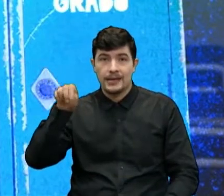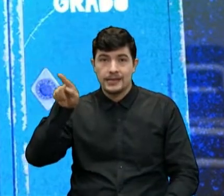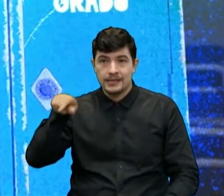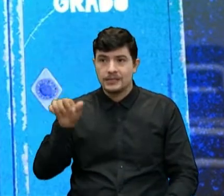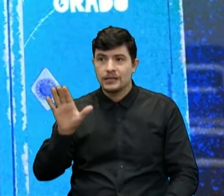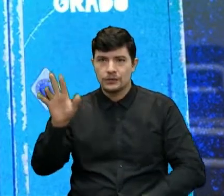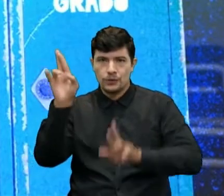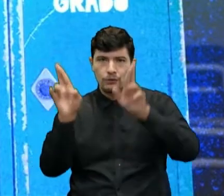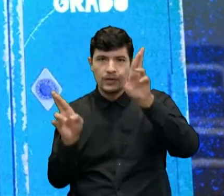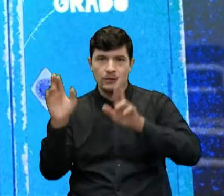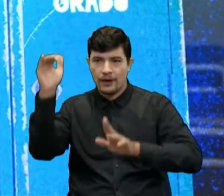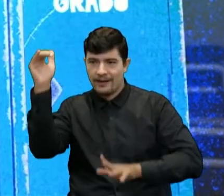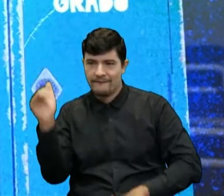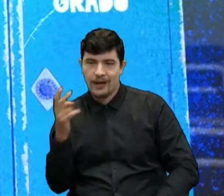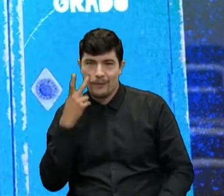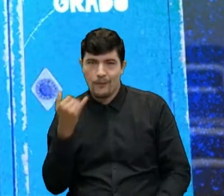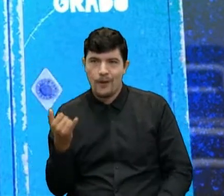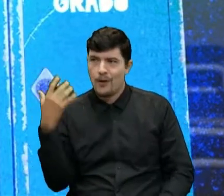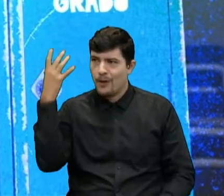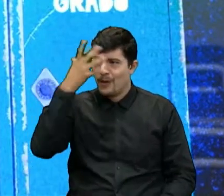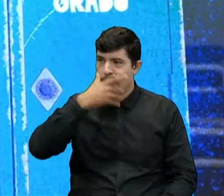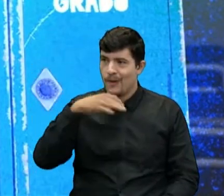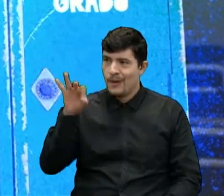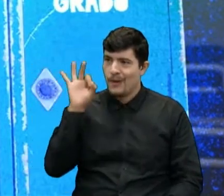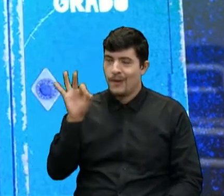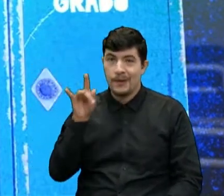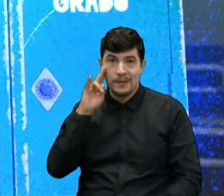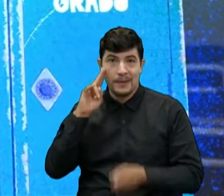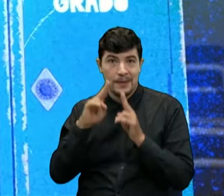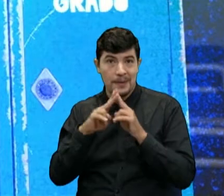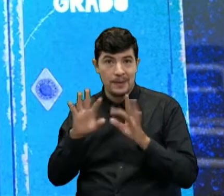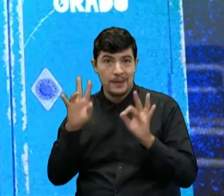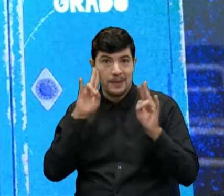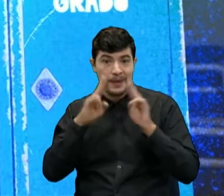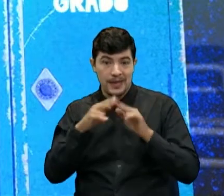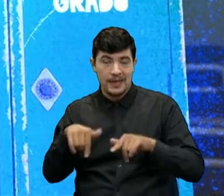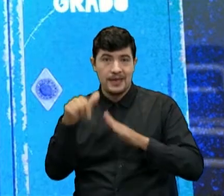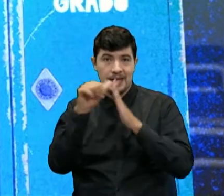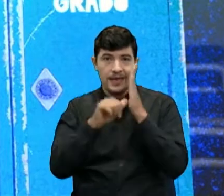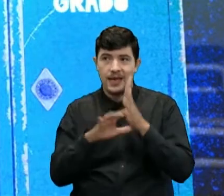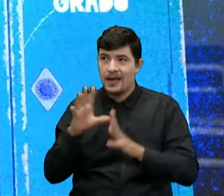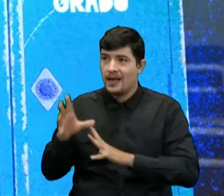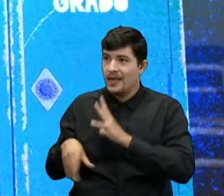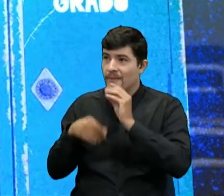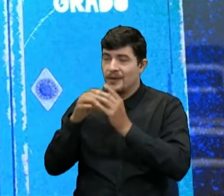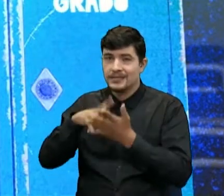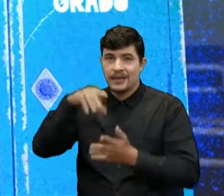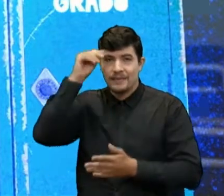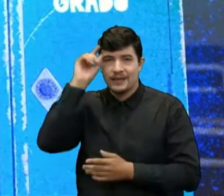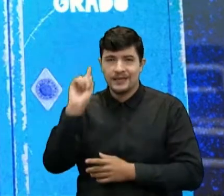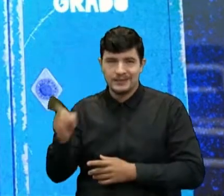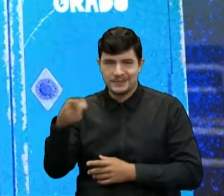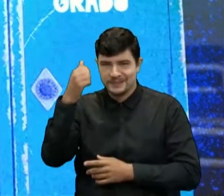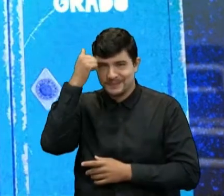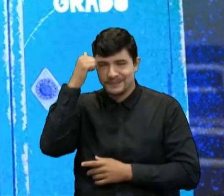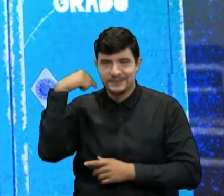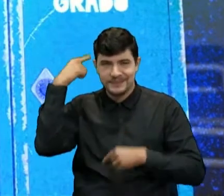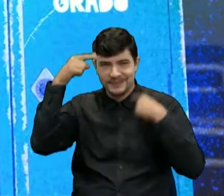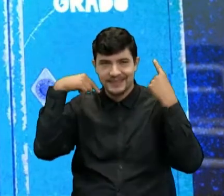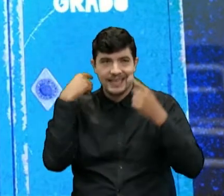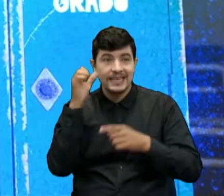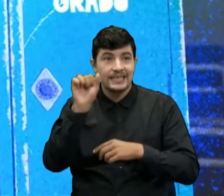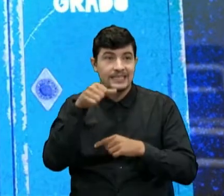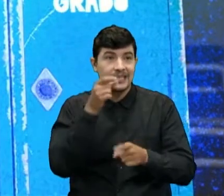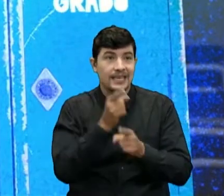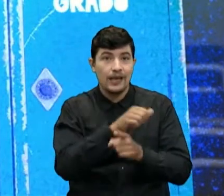conectada Con el parche de hoy Qué bonito Hola Que se conecten con nosotros Así es Y que aprendan con Mr. Fran Además de eso Mr. Fran Hay